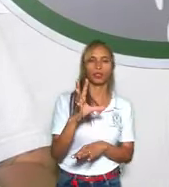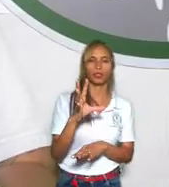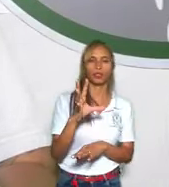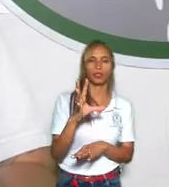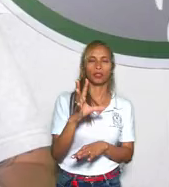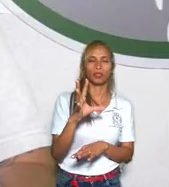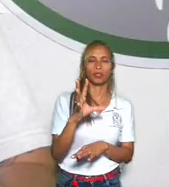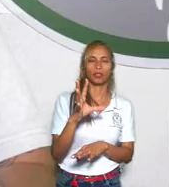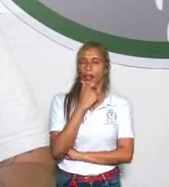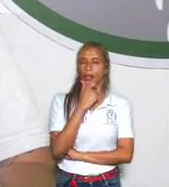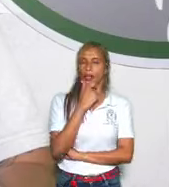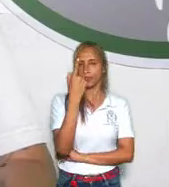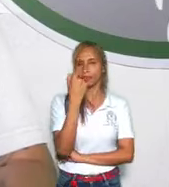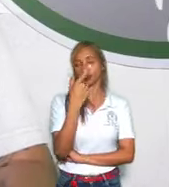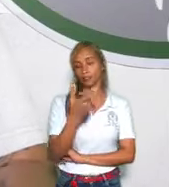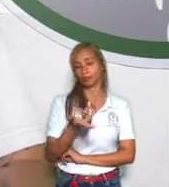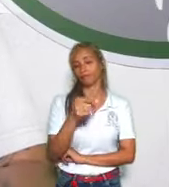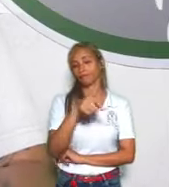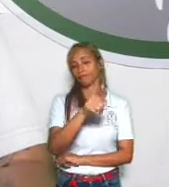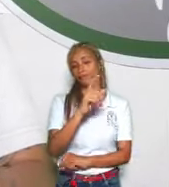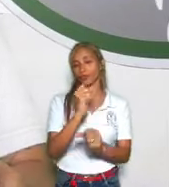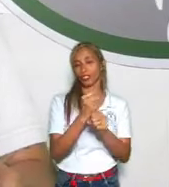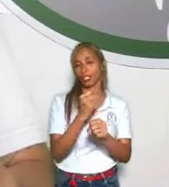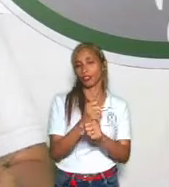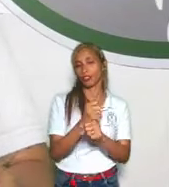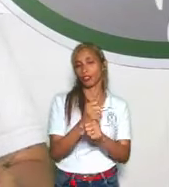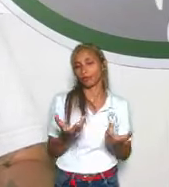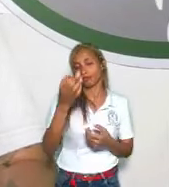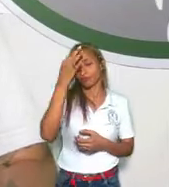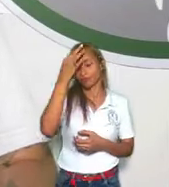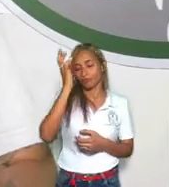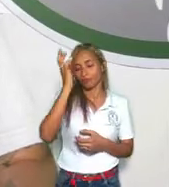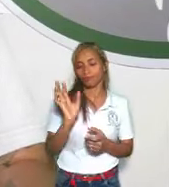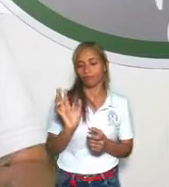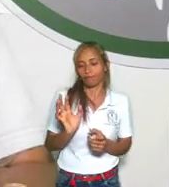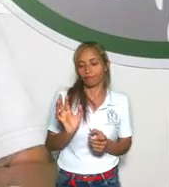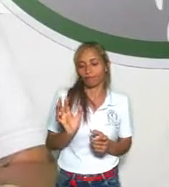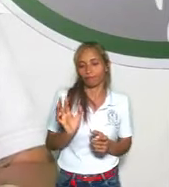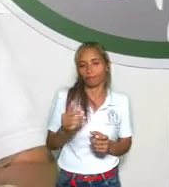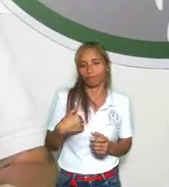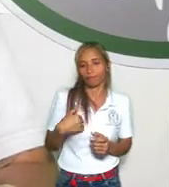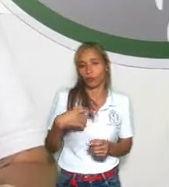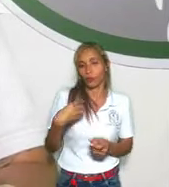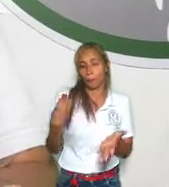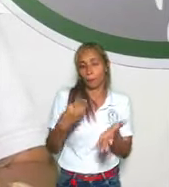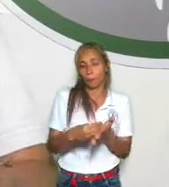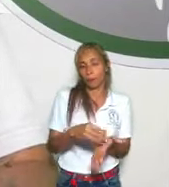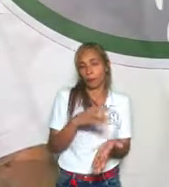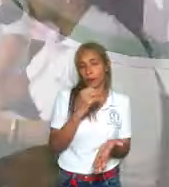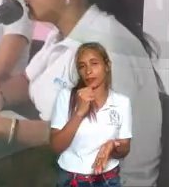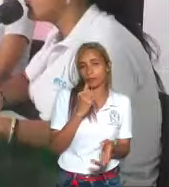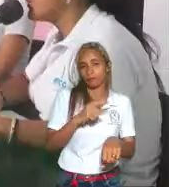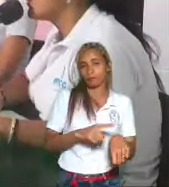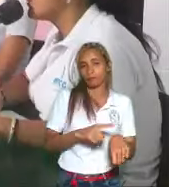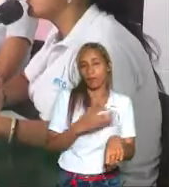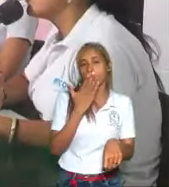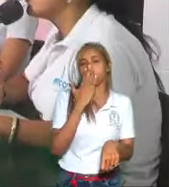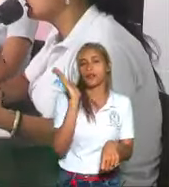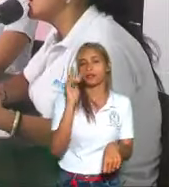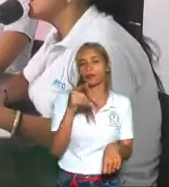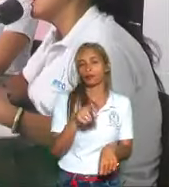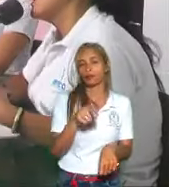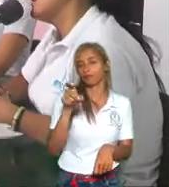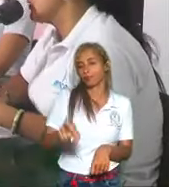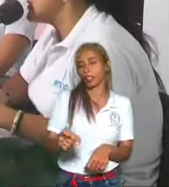labor, y pues si lastimosamente no cumplimos con nuestro deber ciudadano de pagar la factura a tiempo, ellos tienen que cumplir con su